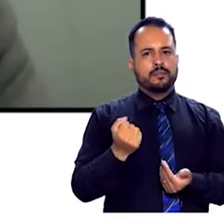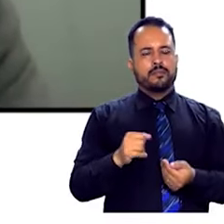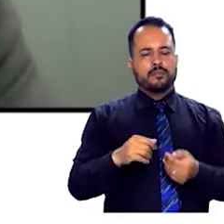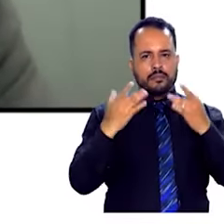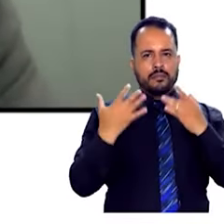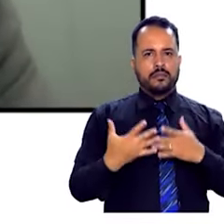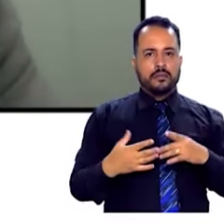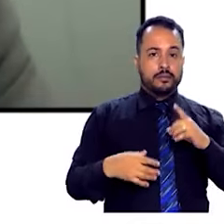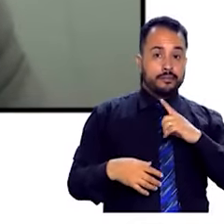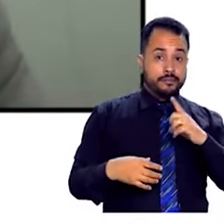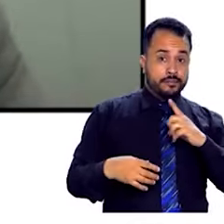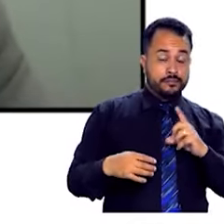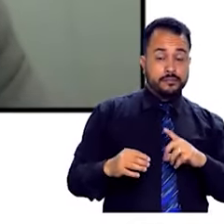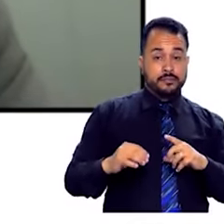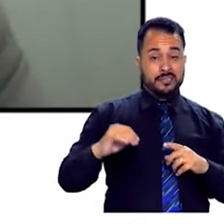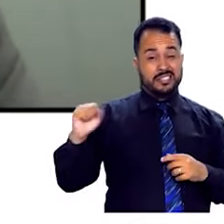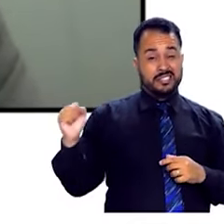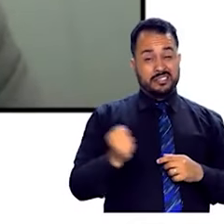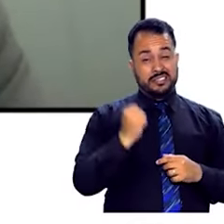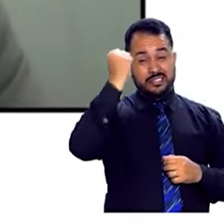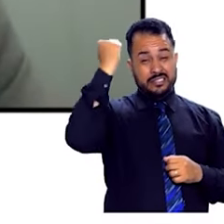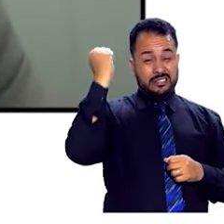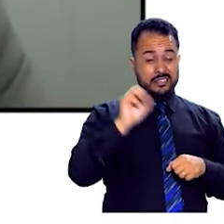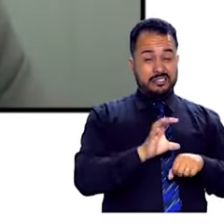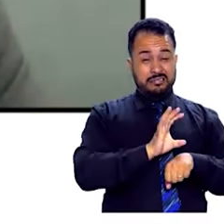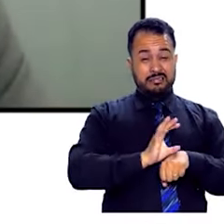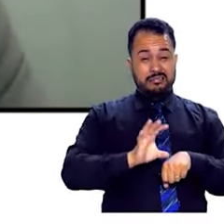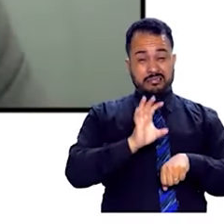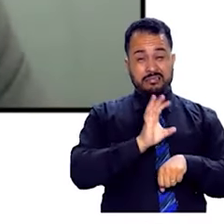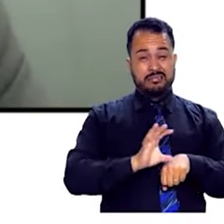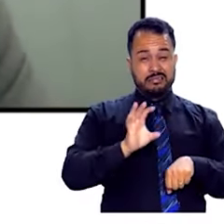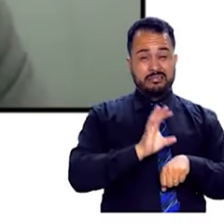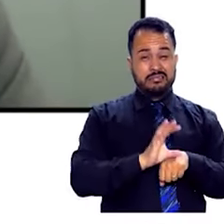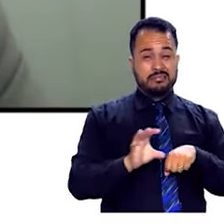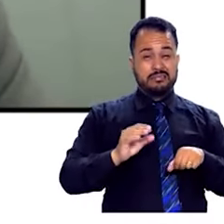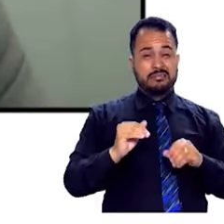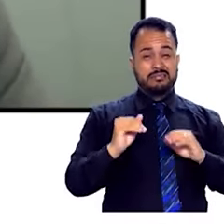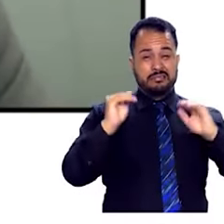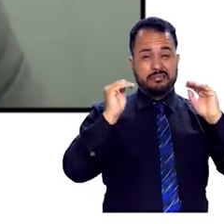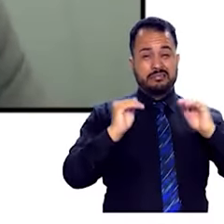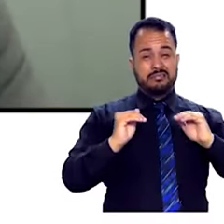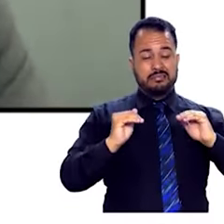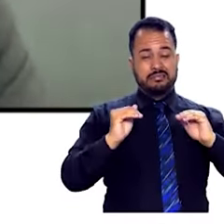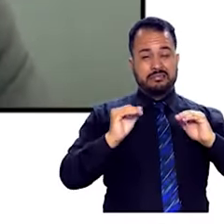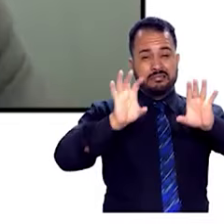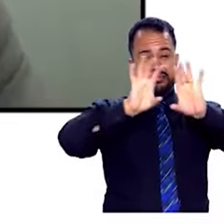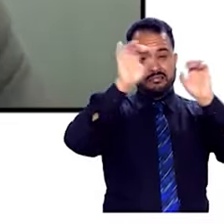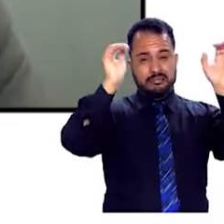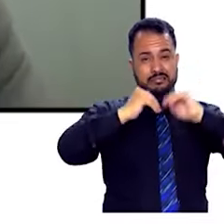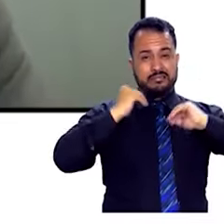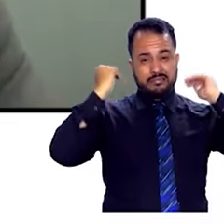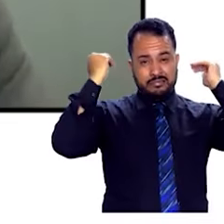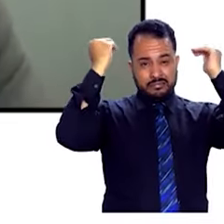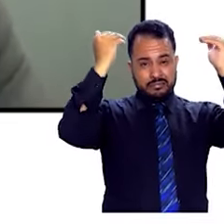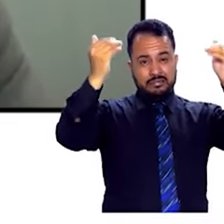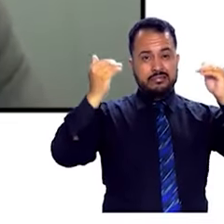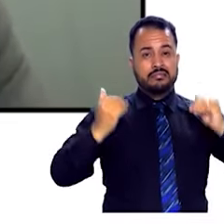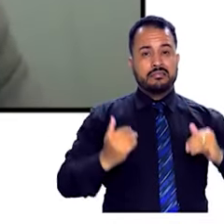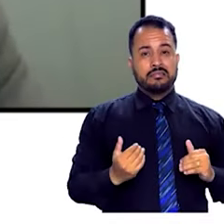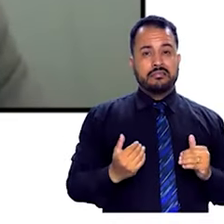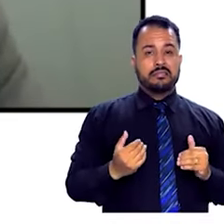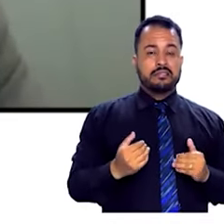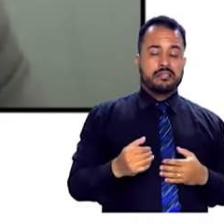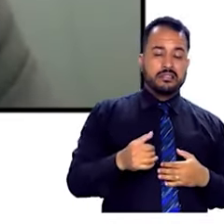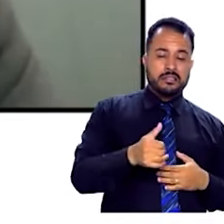Suprema le permite teóricamente esta es nueva tiene solo 50 o 60 a le permite